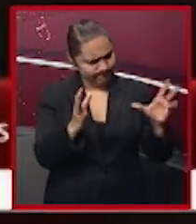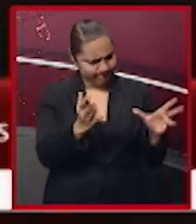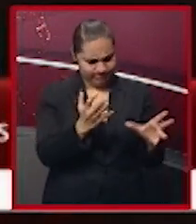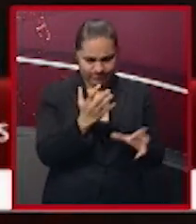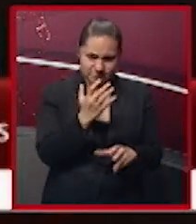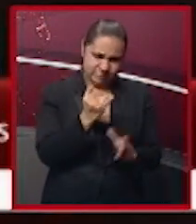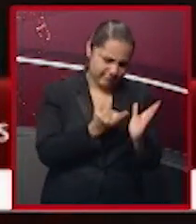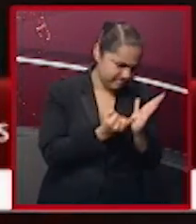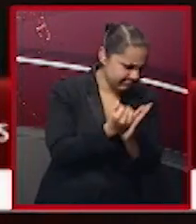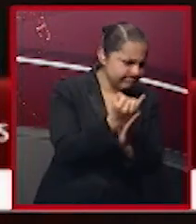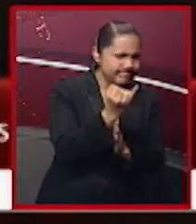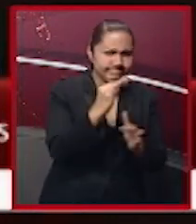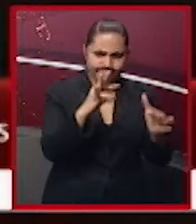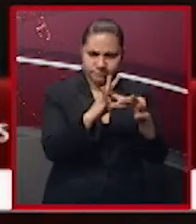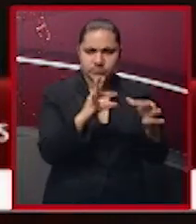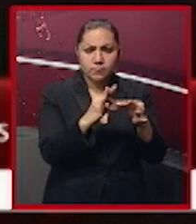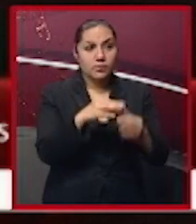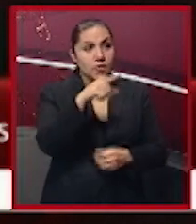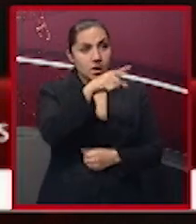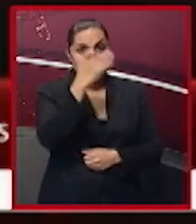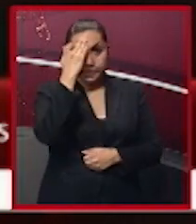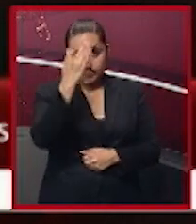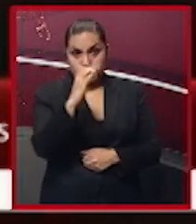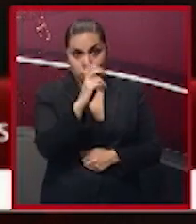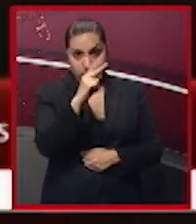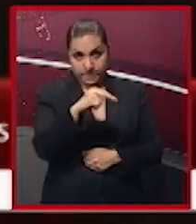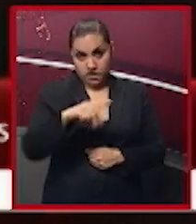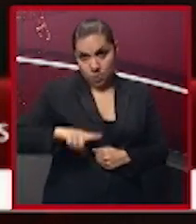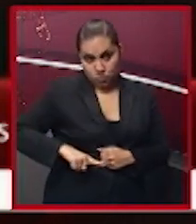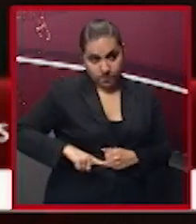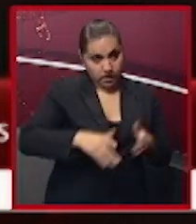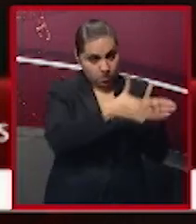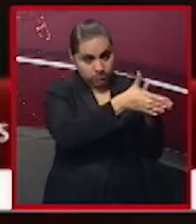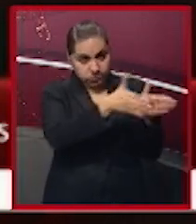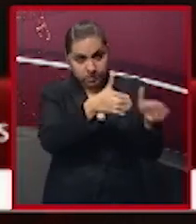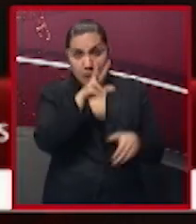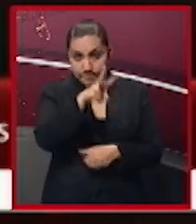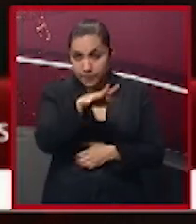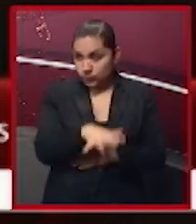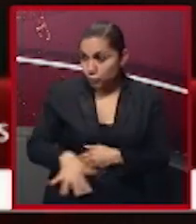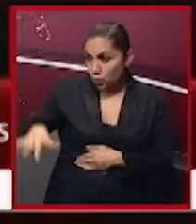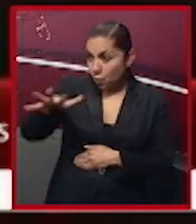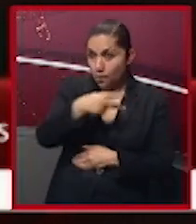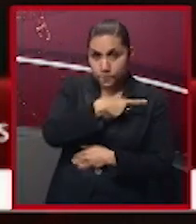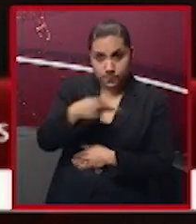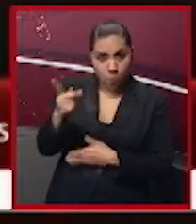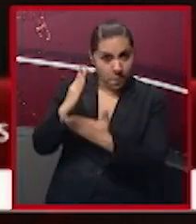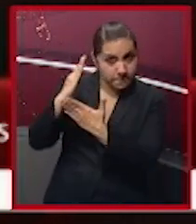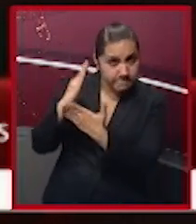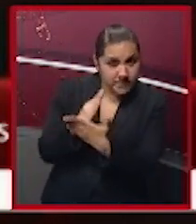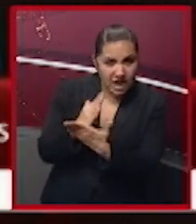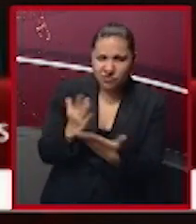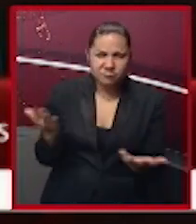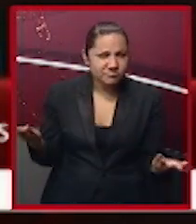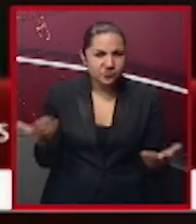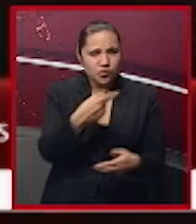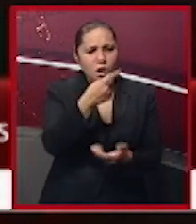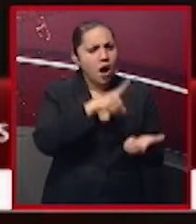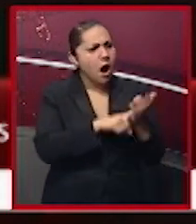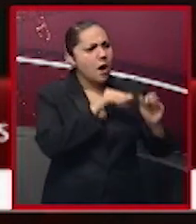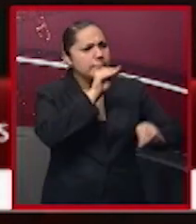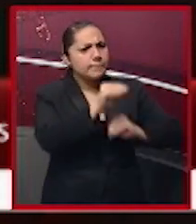de Peña Nieto no redujo la pobreza, miente y presenta solamente logros